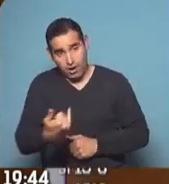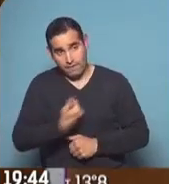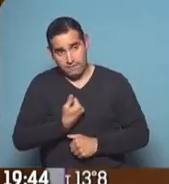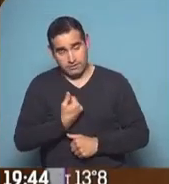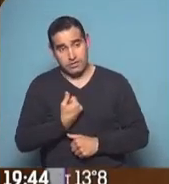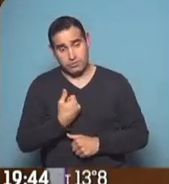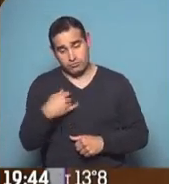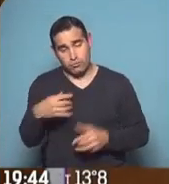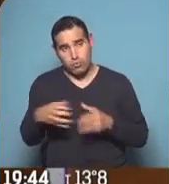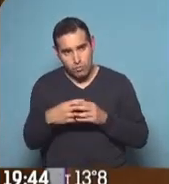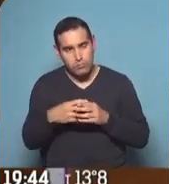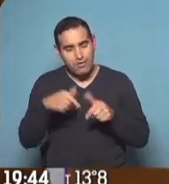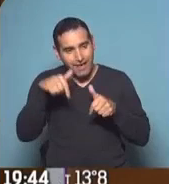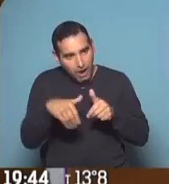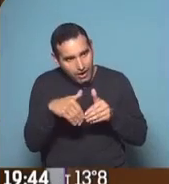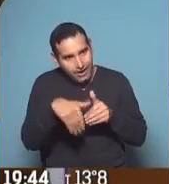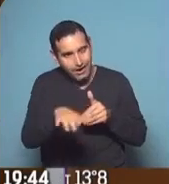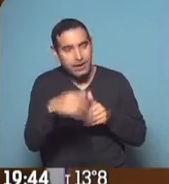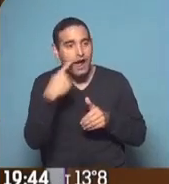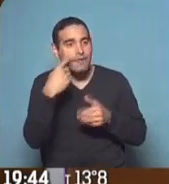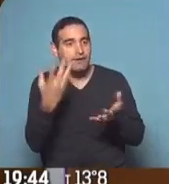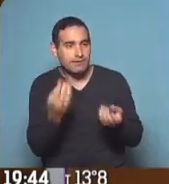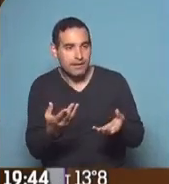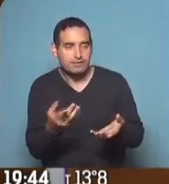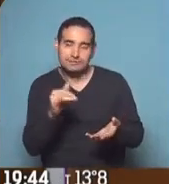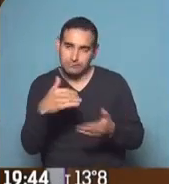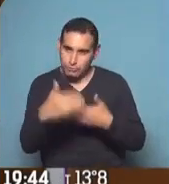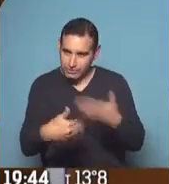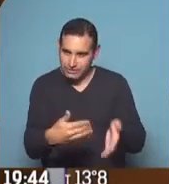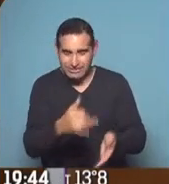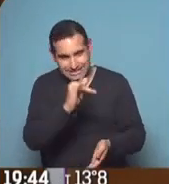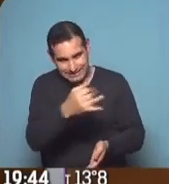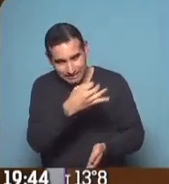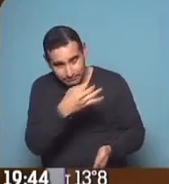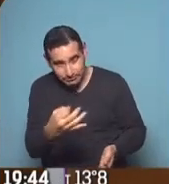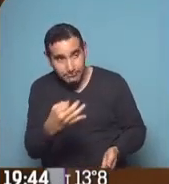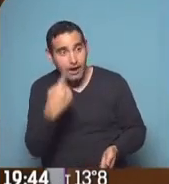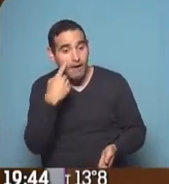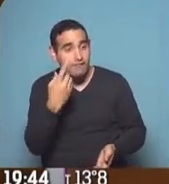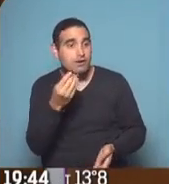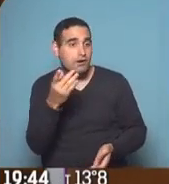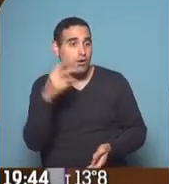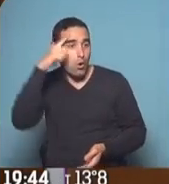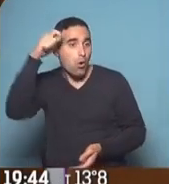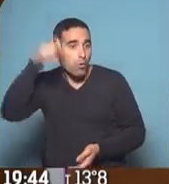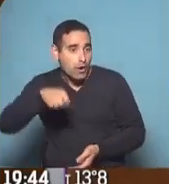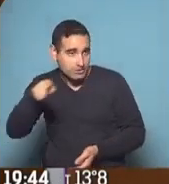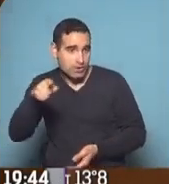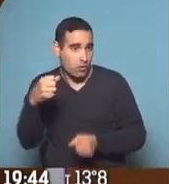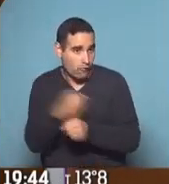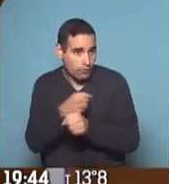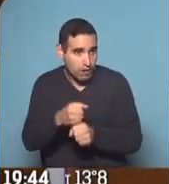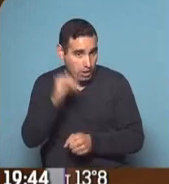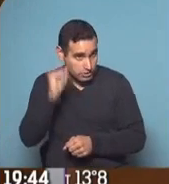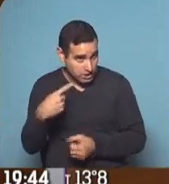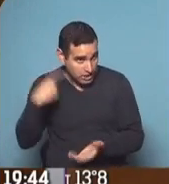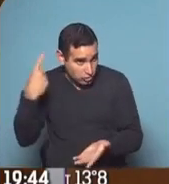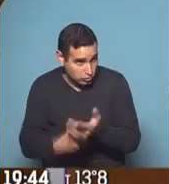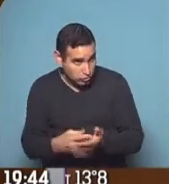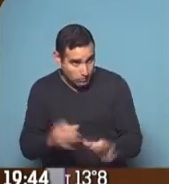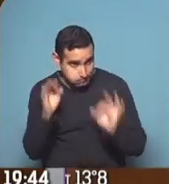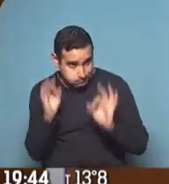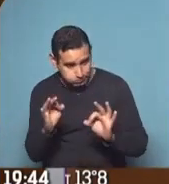así que recién ahora vemos tenemos que ver procesos y tenemos que confirmar con el juez bonadío que efectivamente quede firme la sentencia